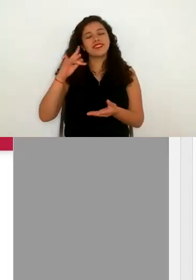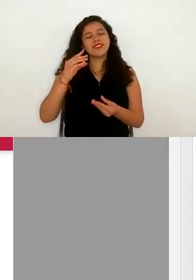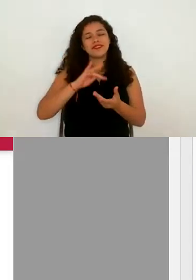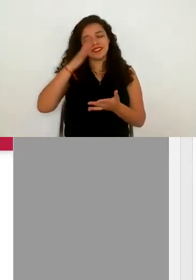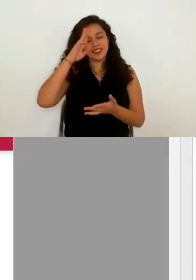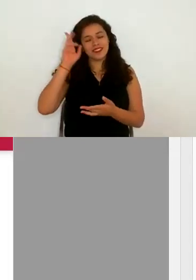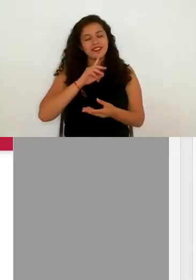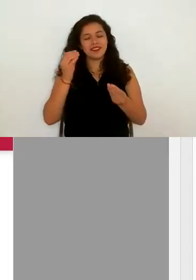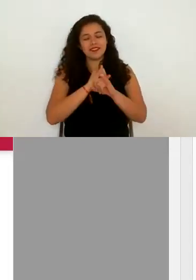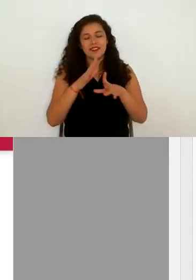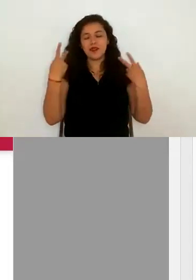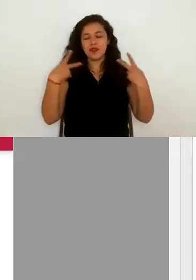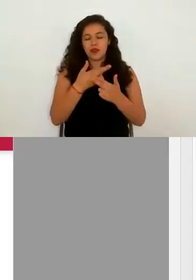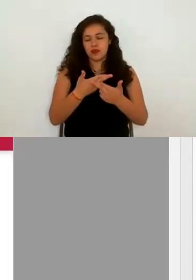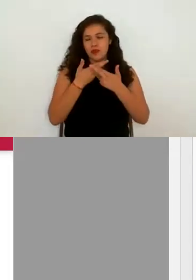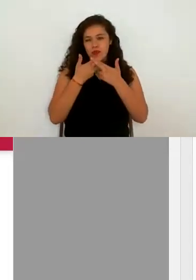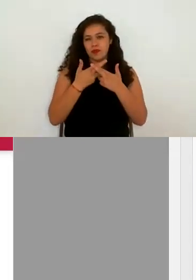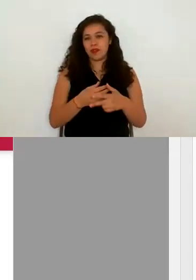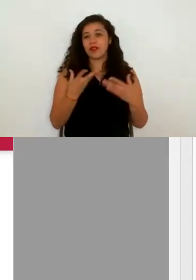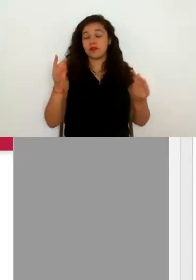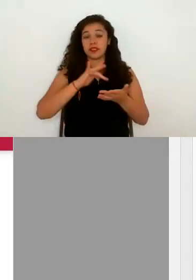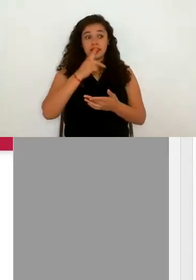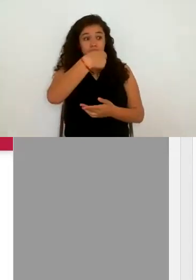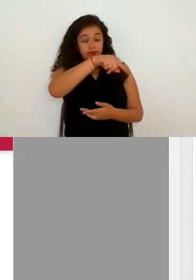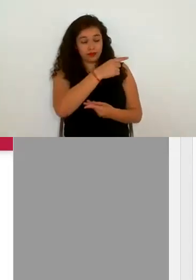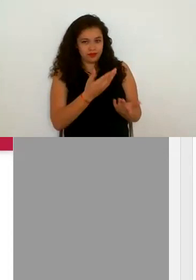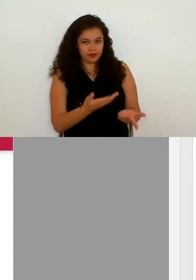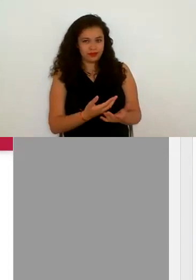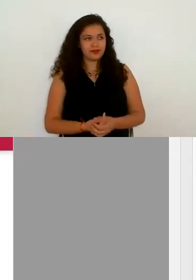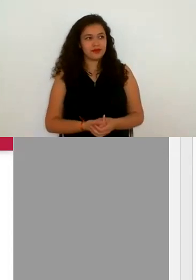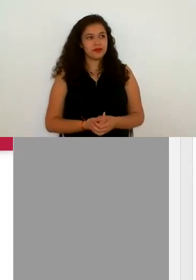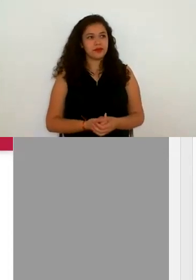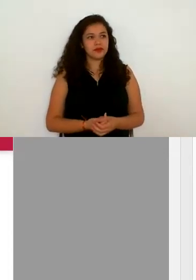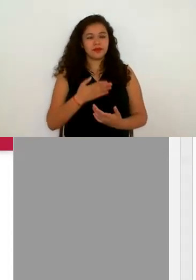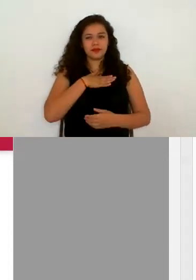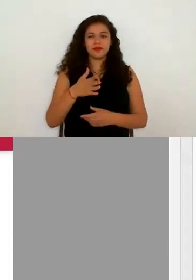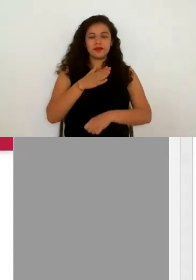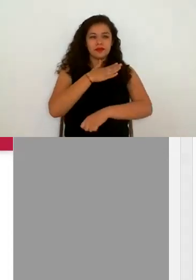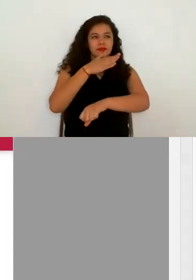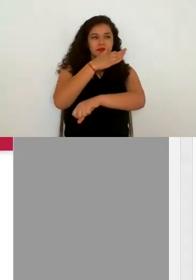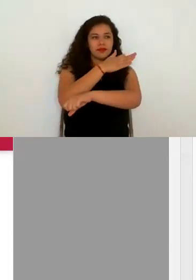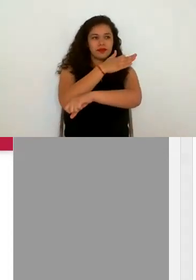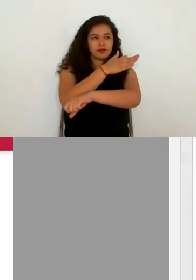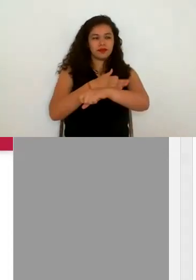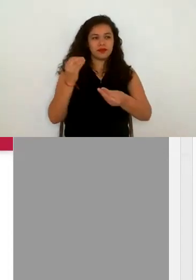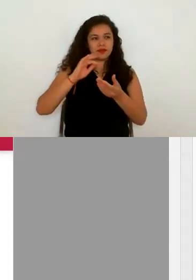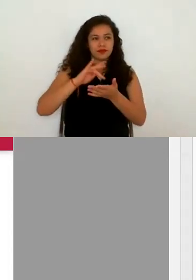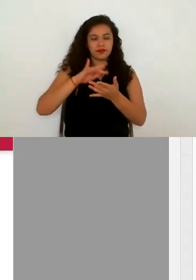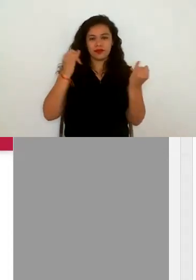nos compartió. Fue muy valiosa. Muchas gracias a ustedes. Y bueno, pues que pasen muy buen día. Gracias por su